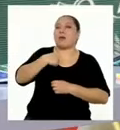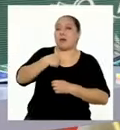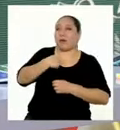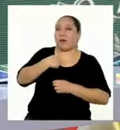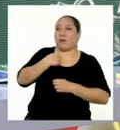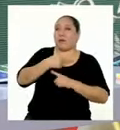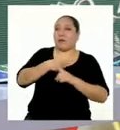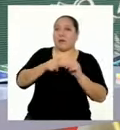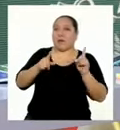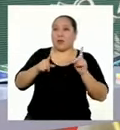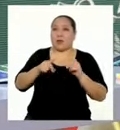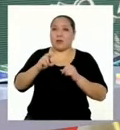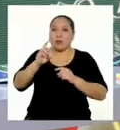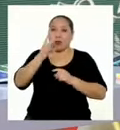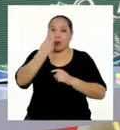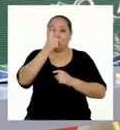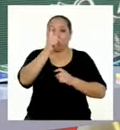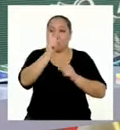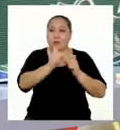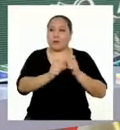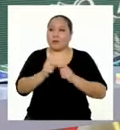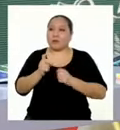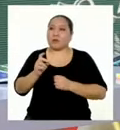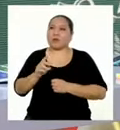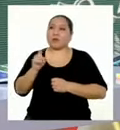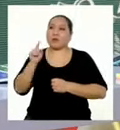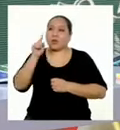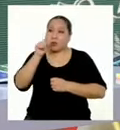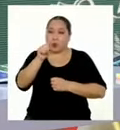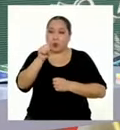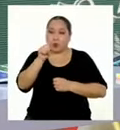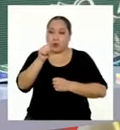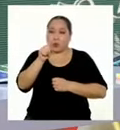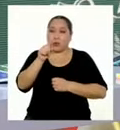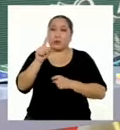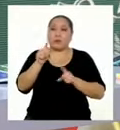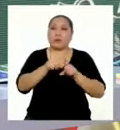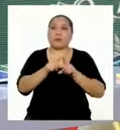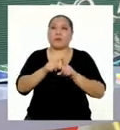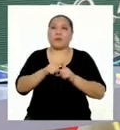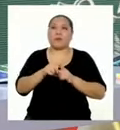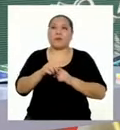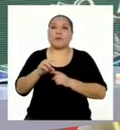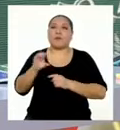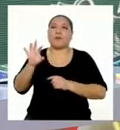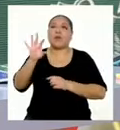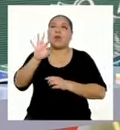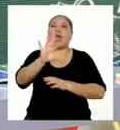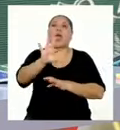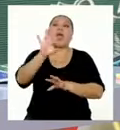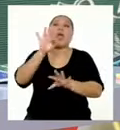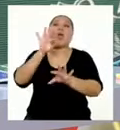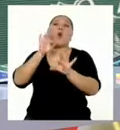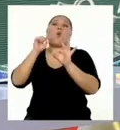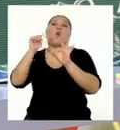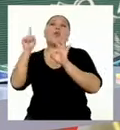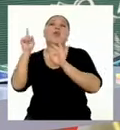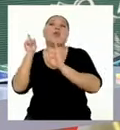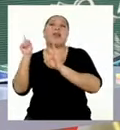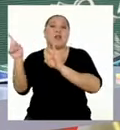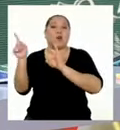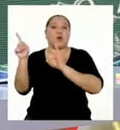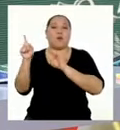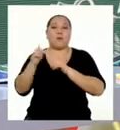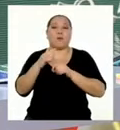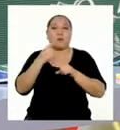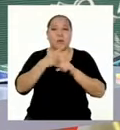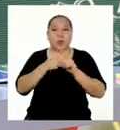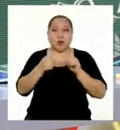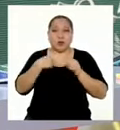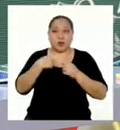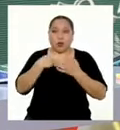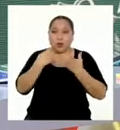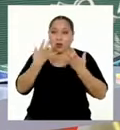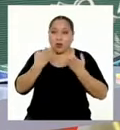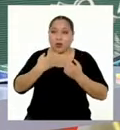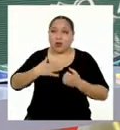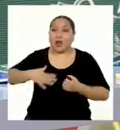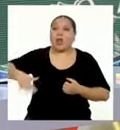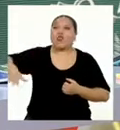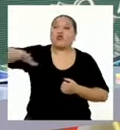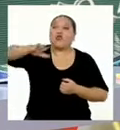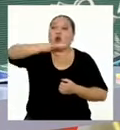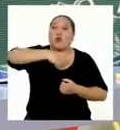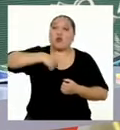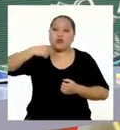quiero referirme a una segunda persona, a un tú, podría decir encuéntralo. Pero si lo que quiero, como ahora, es que